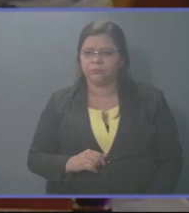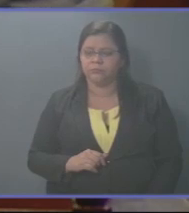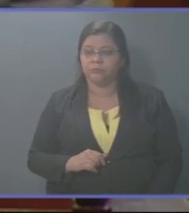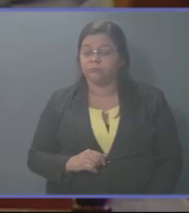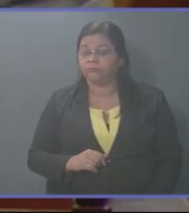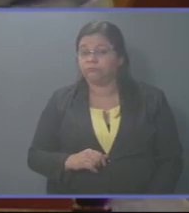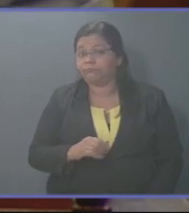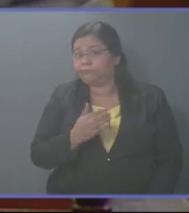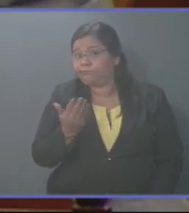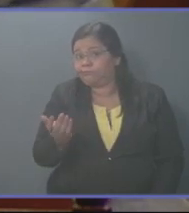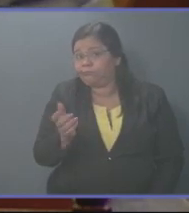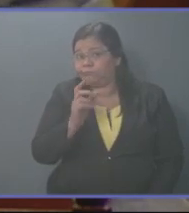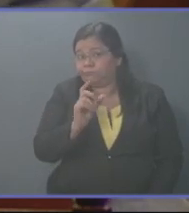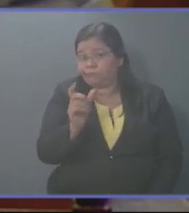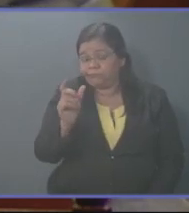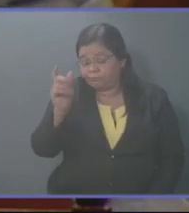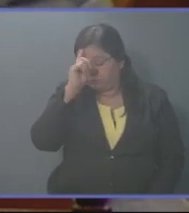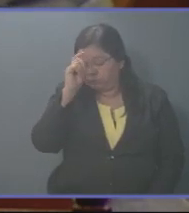Palabras sabias en